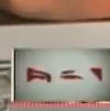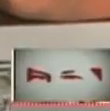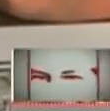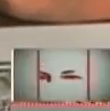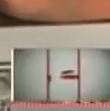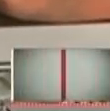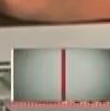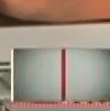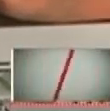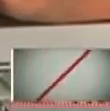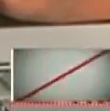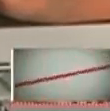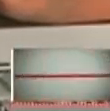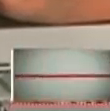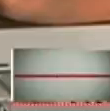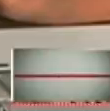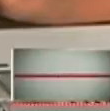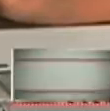botas de campaña,